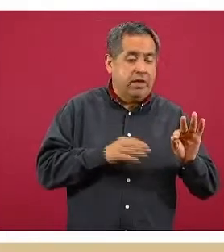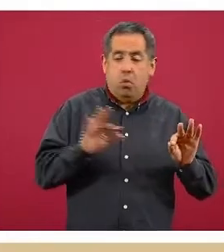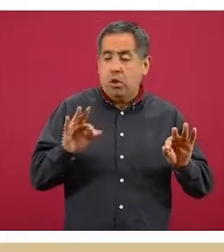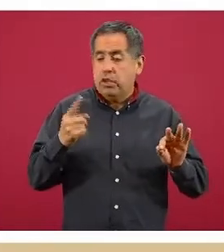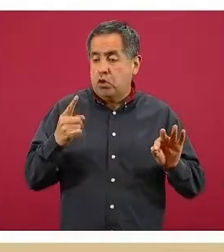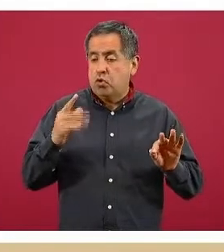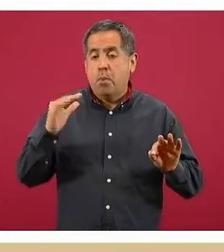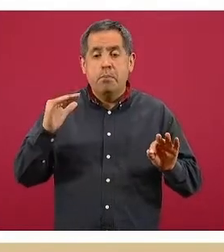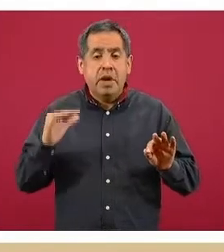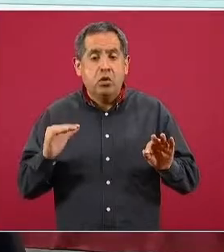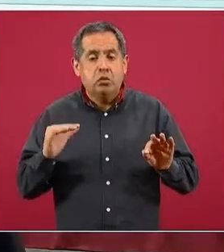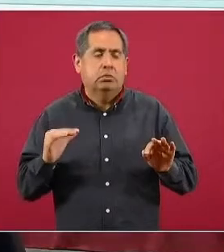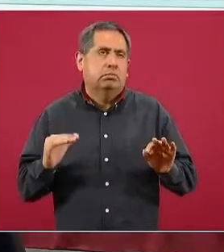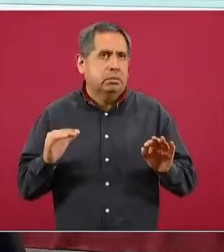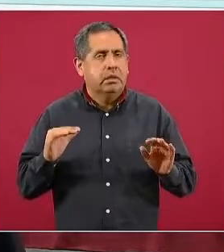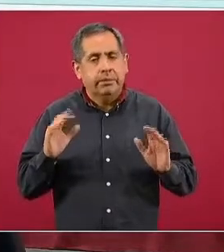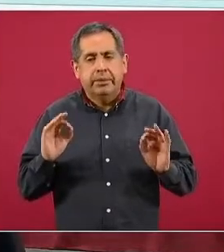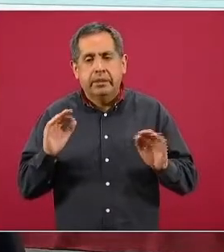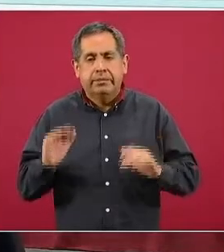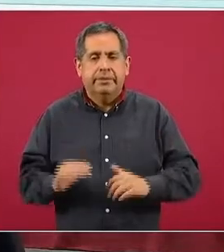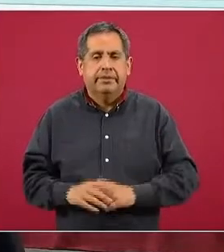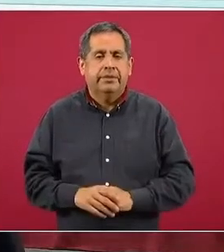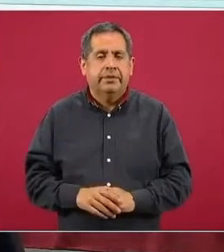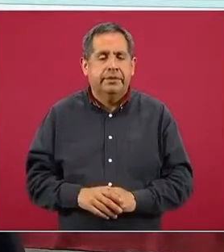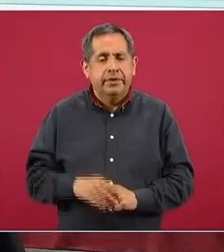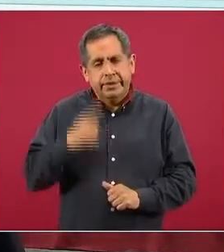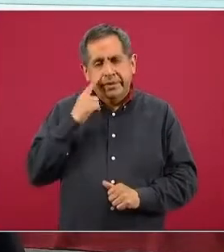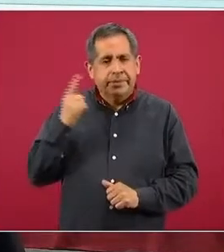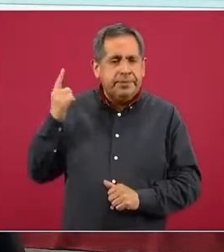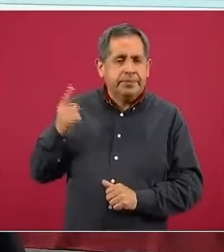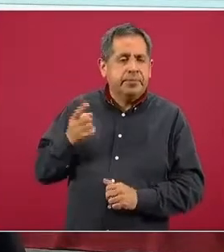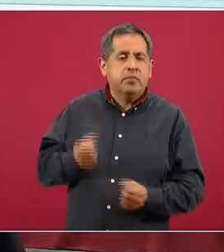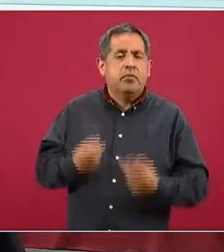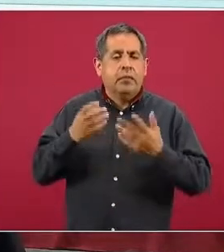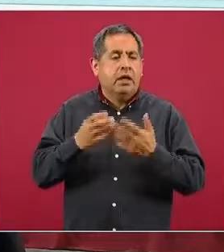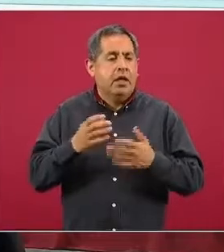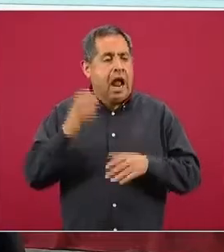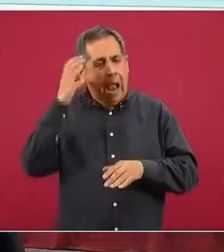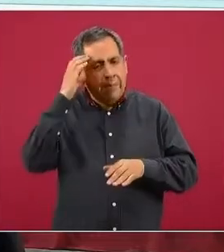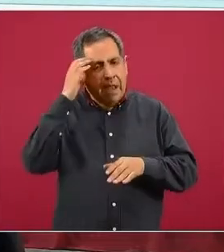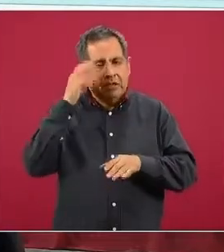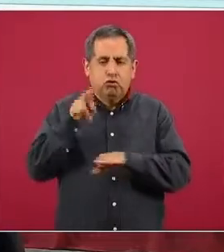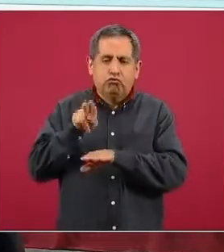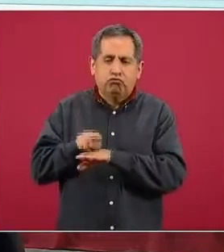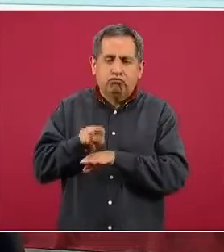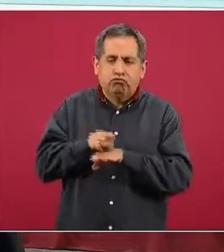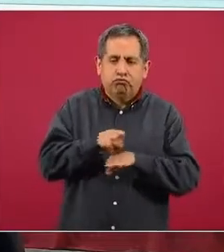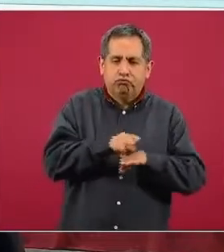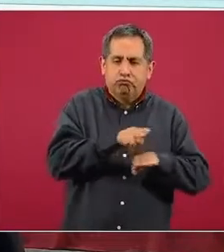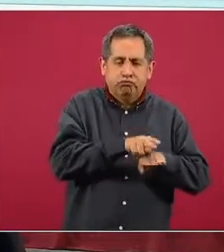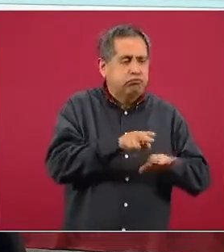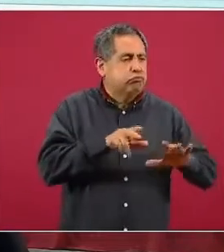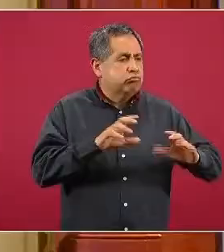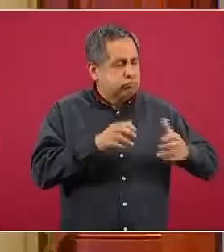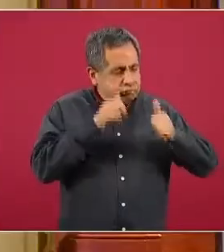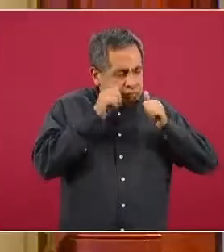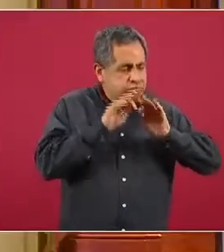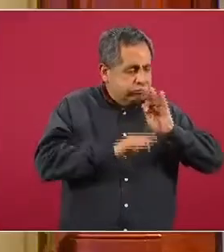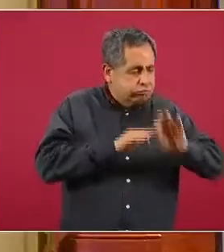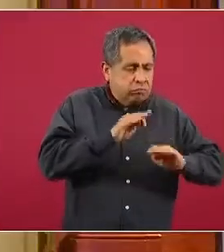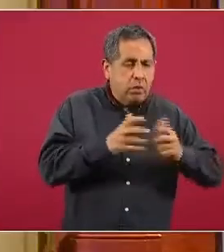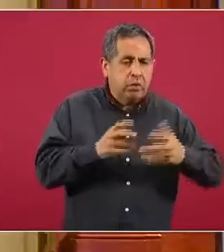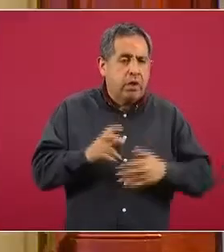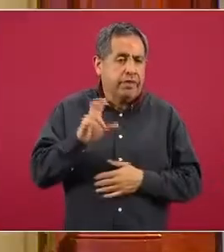41. Veamos la siguiente diapositiva. Tenemos la ocupación hospitalaria de camas general, 32% a